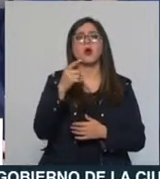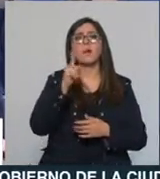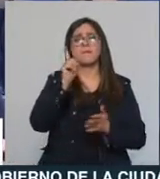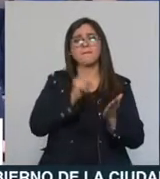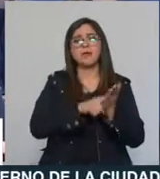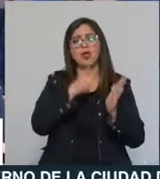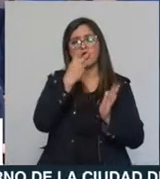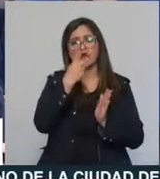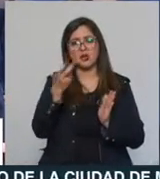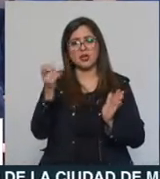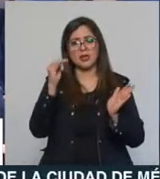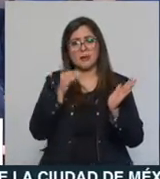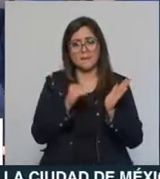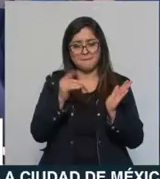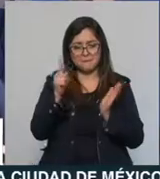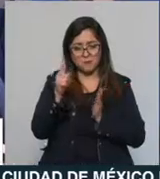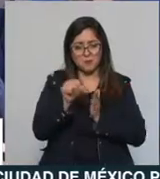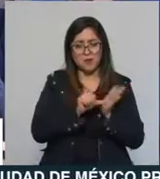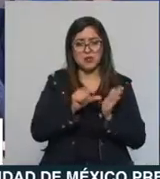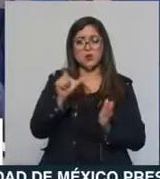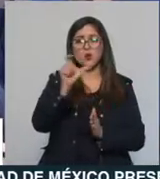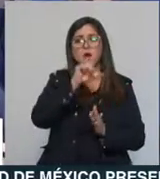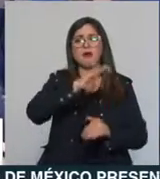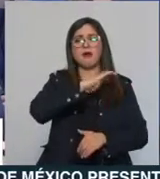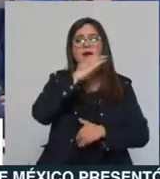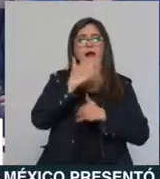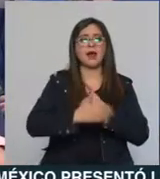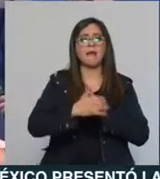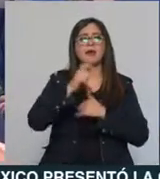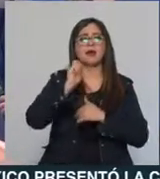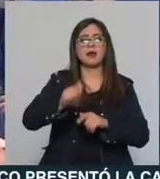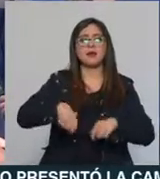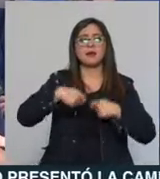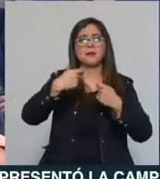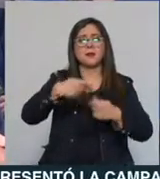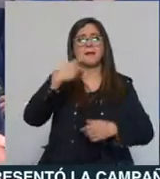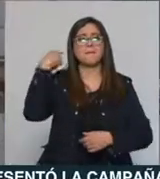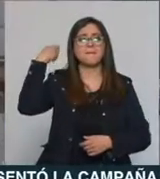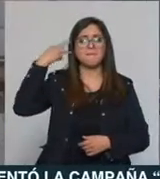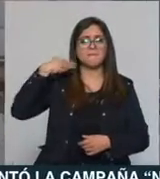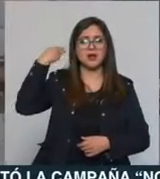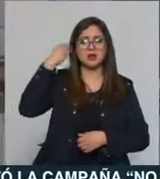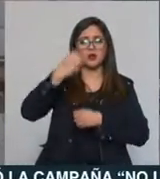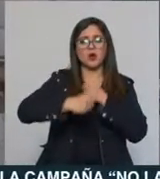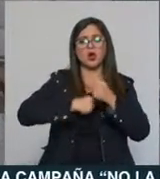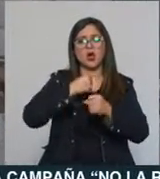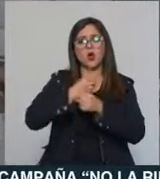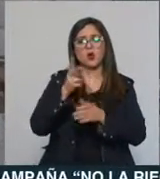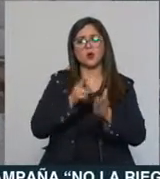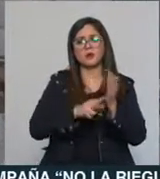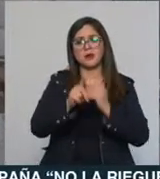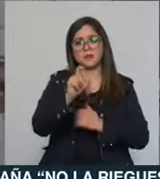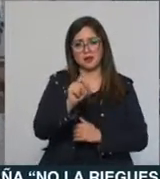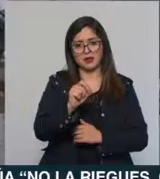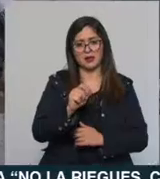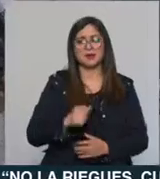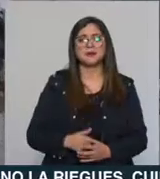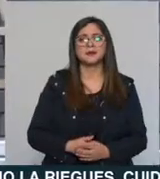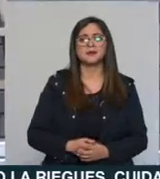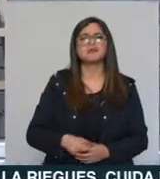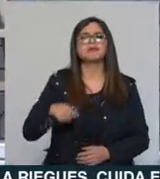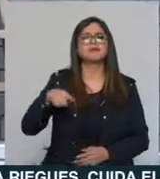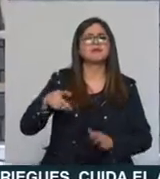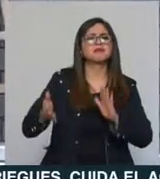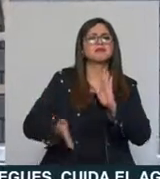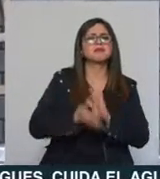mes hasta terminar las últimas viviendas que se entregarían en marzo del próximo año. La reconstrucción de la capital incluye